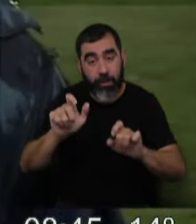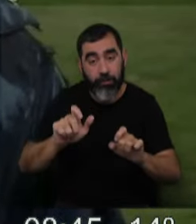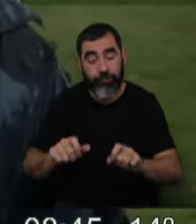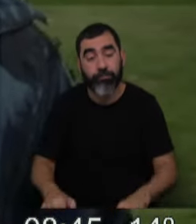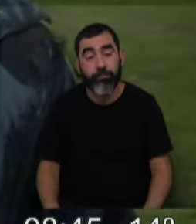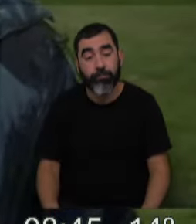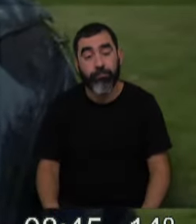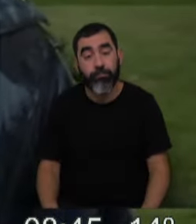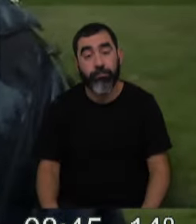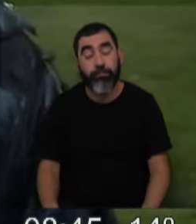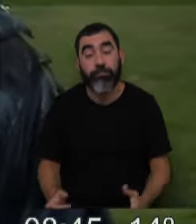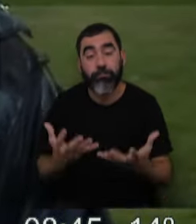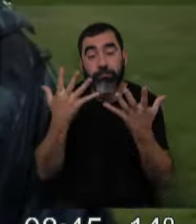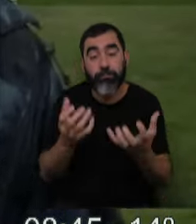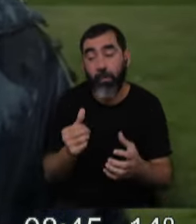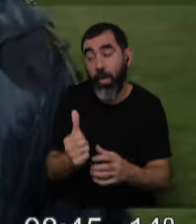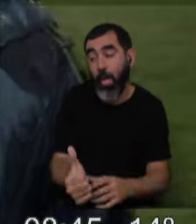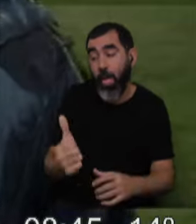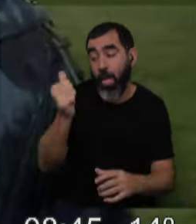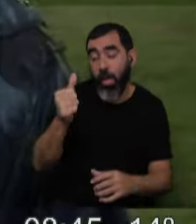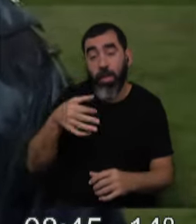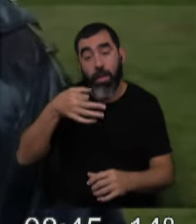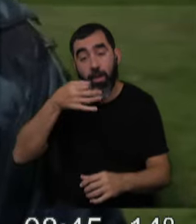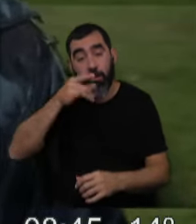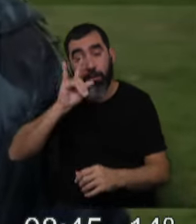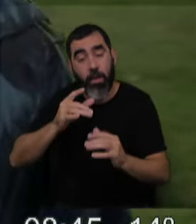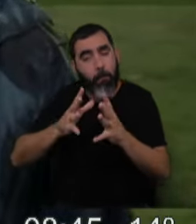nosotros queremos hacer atrás del merendero, agrandar,